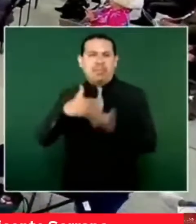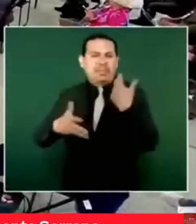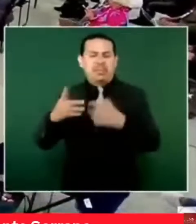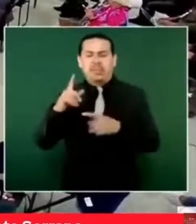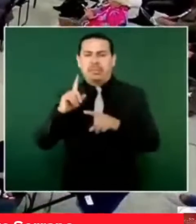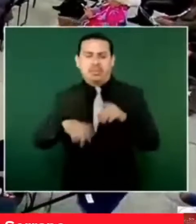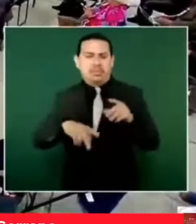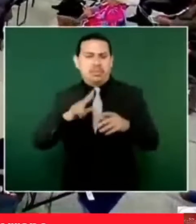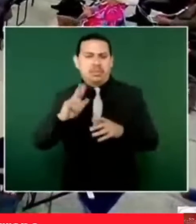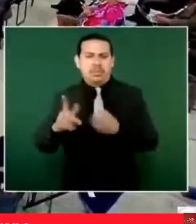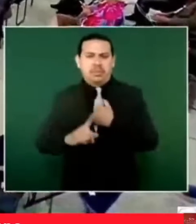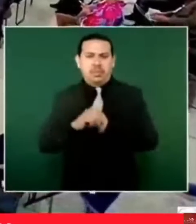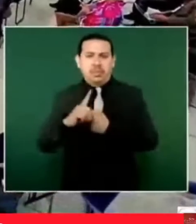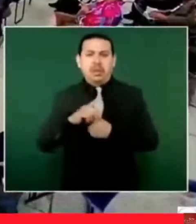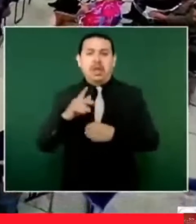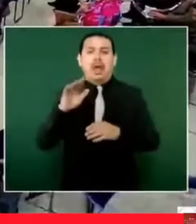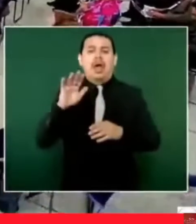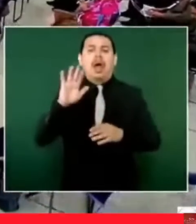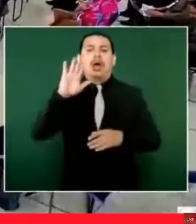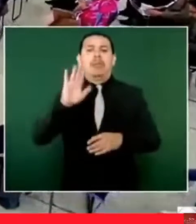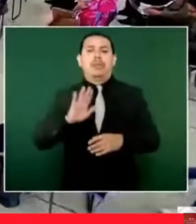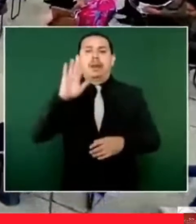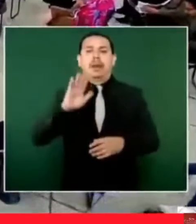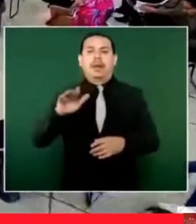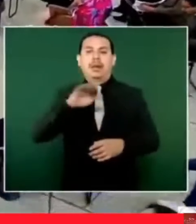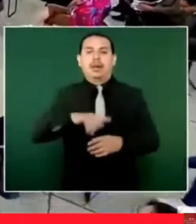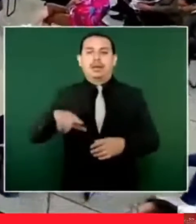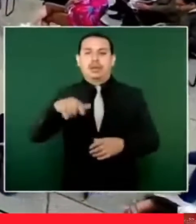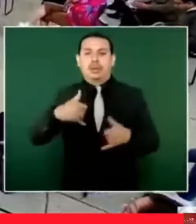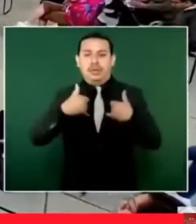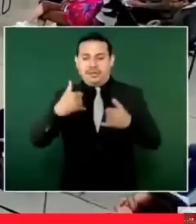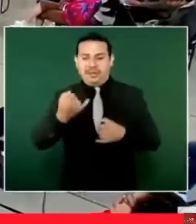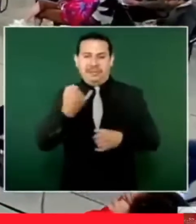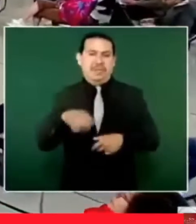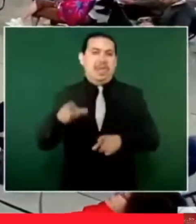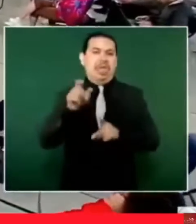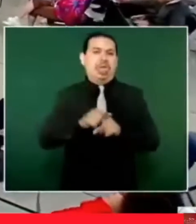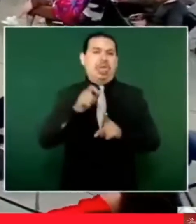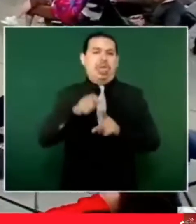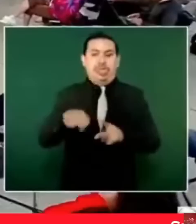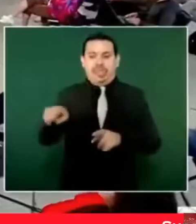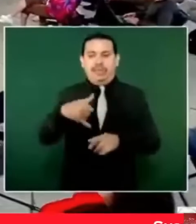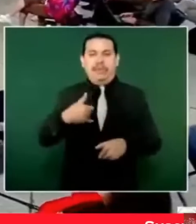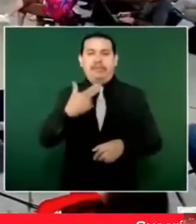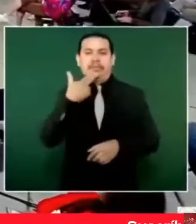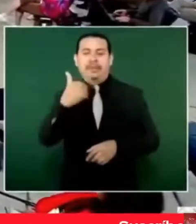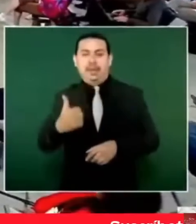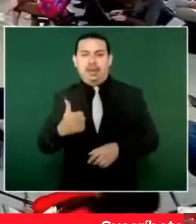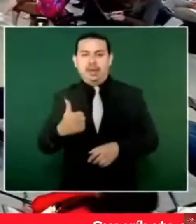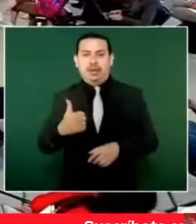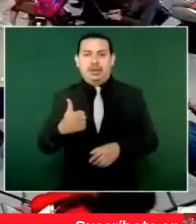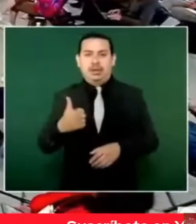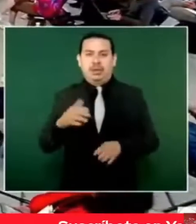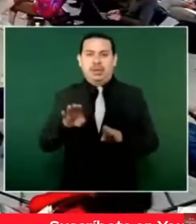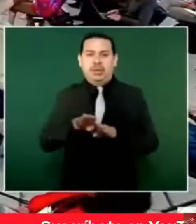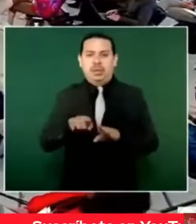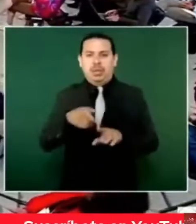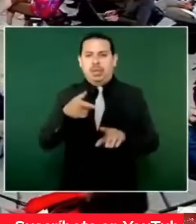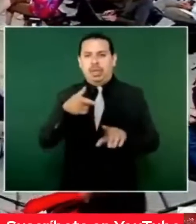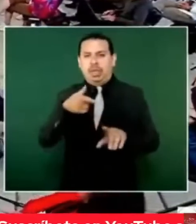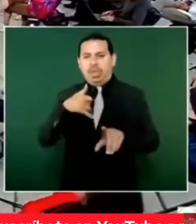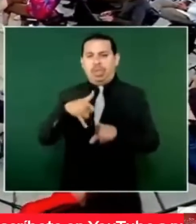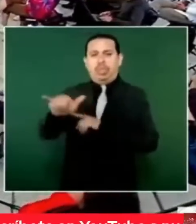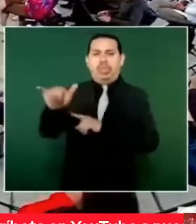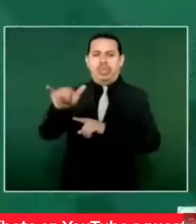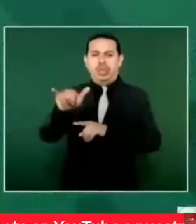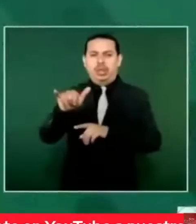Llegaron al extremo de burlarse de los jóvenes, de llamarles de manera